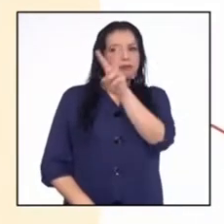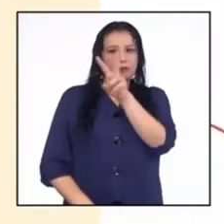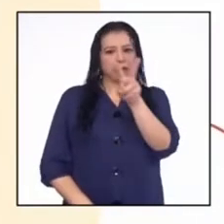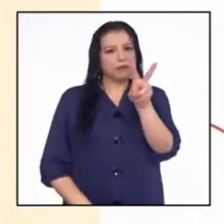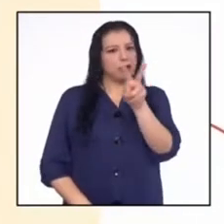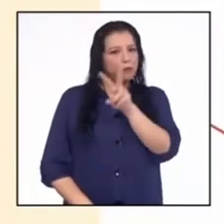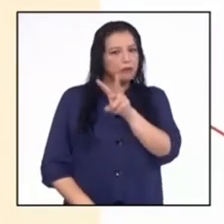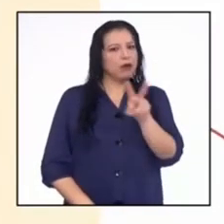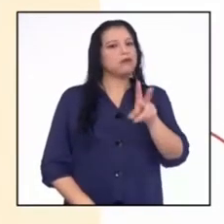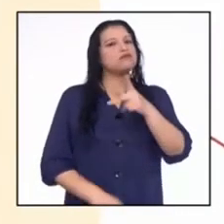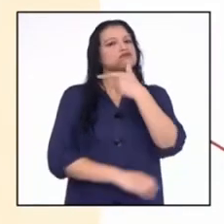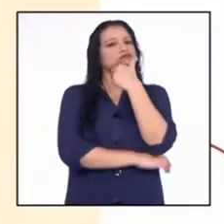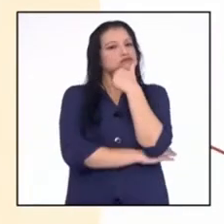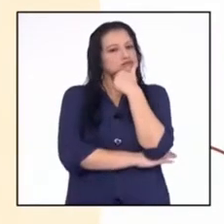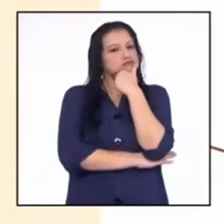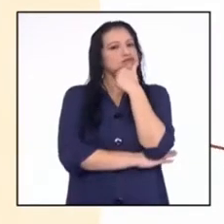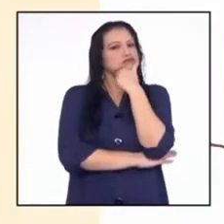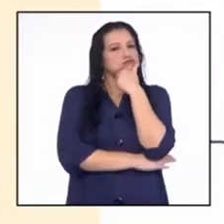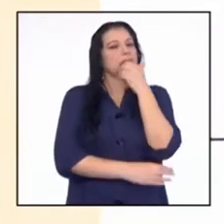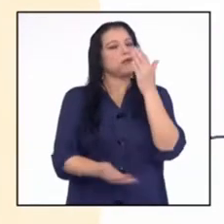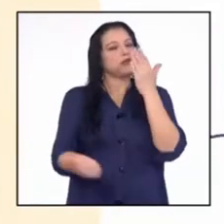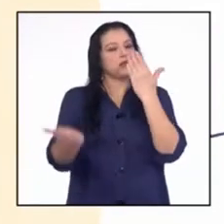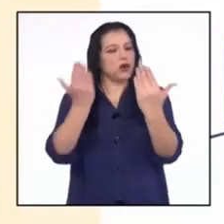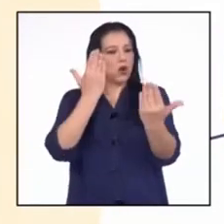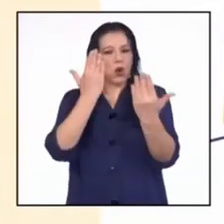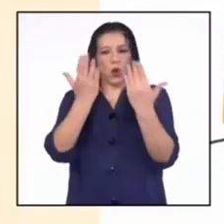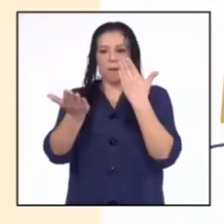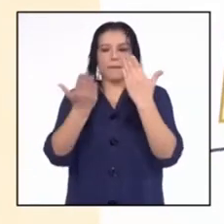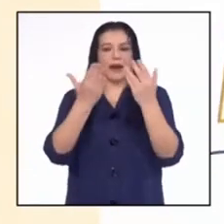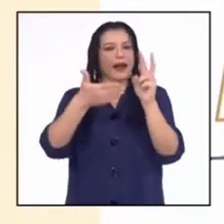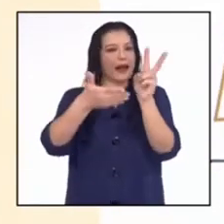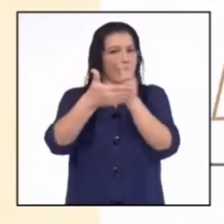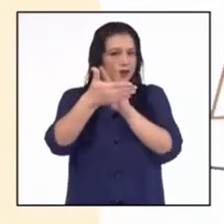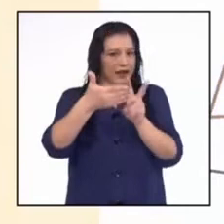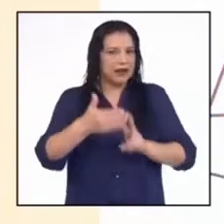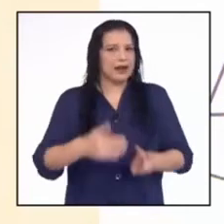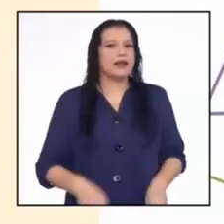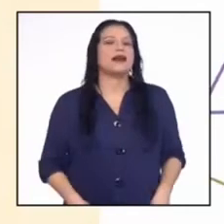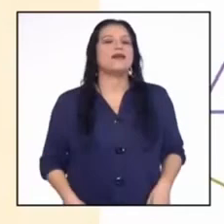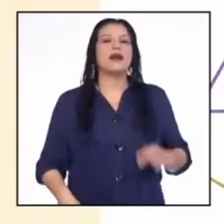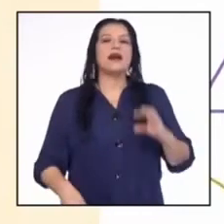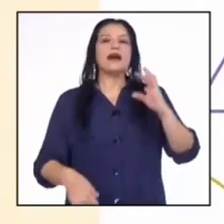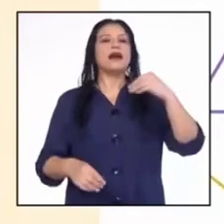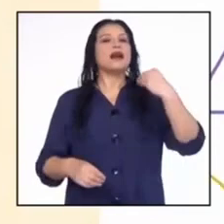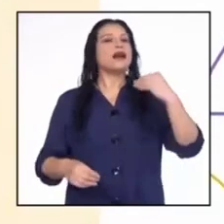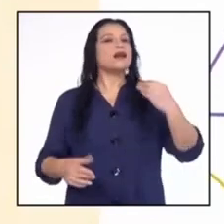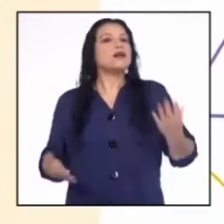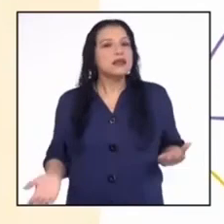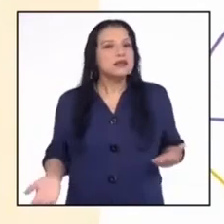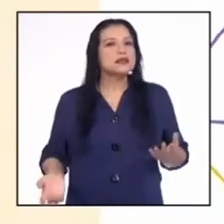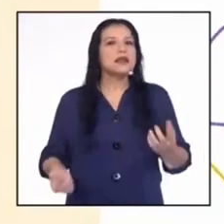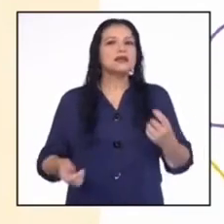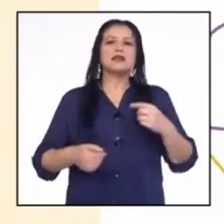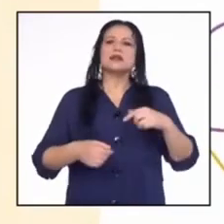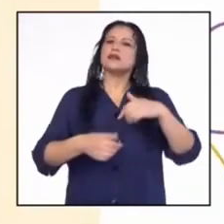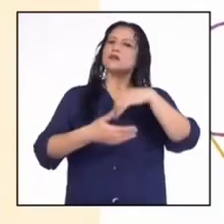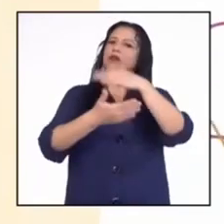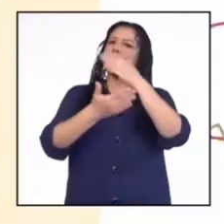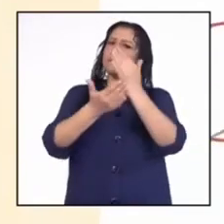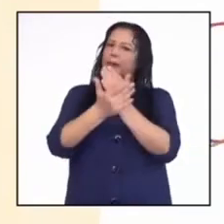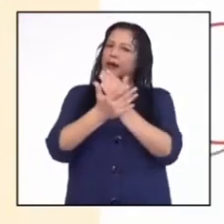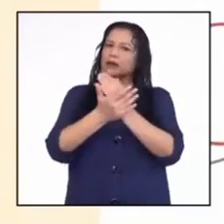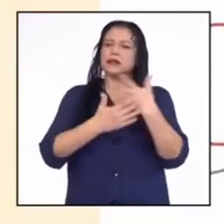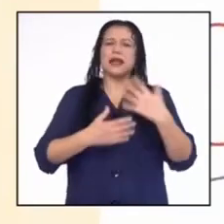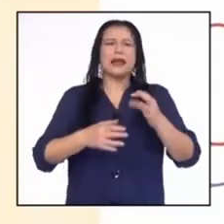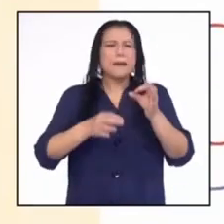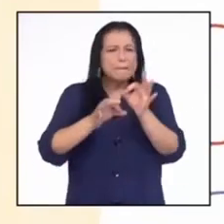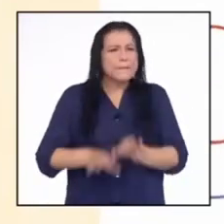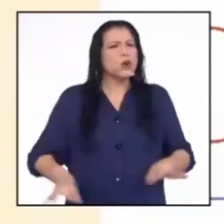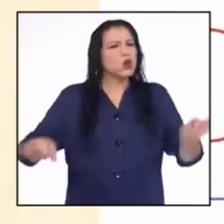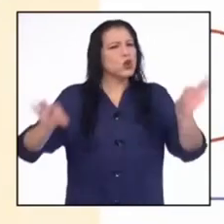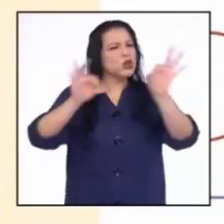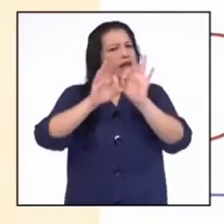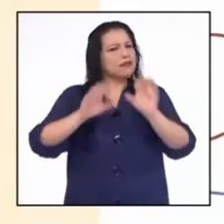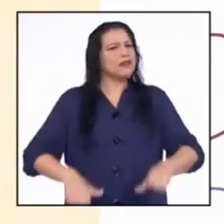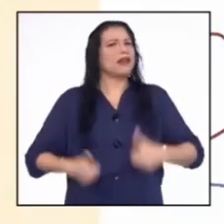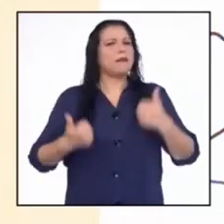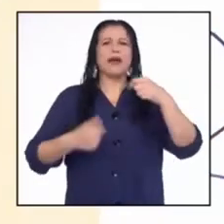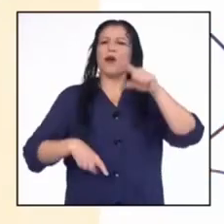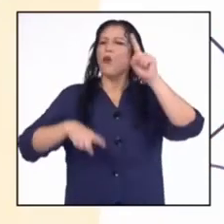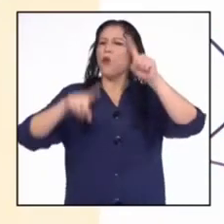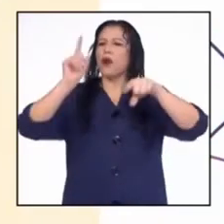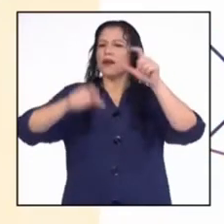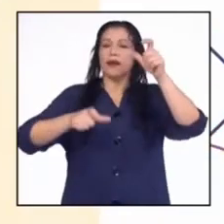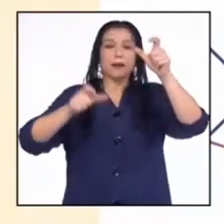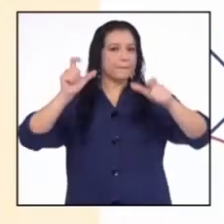ve mejor que el otro. Vamos a compararlo leyéndolo. La adolescencia es una etapa fundamental en la vida de